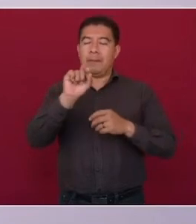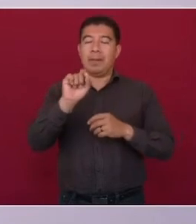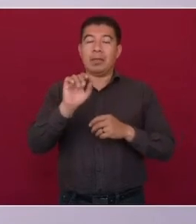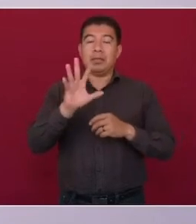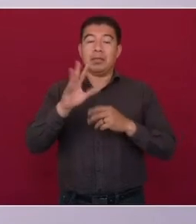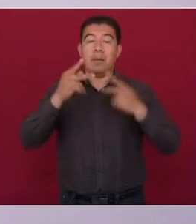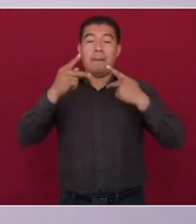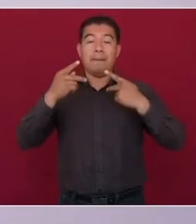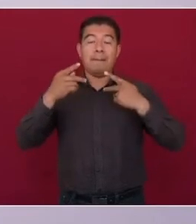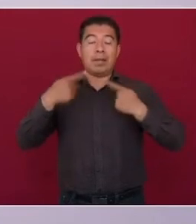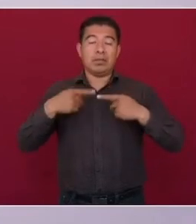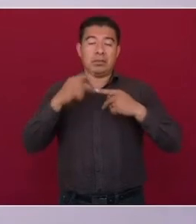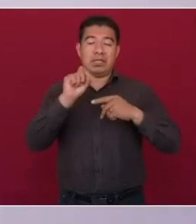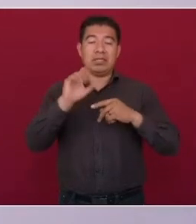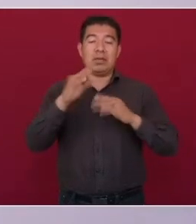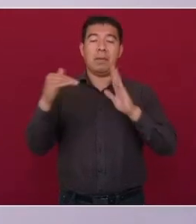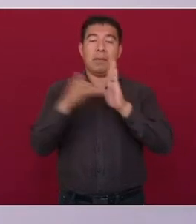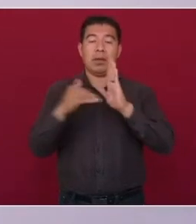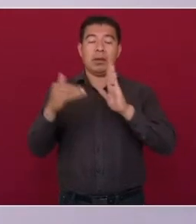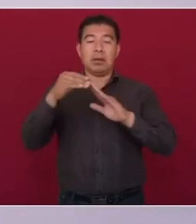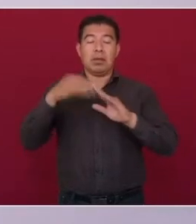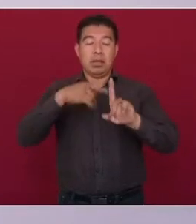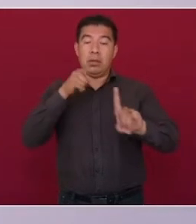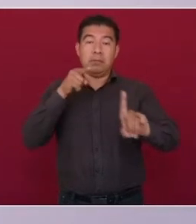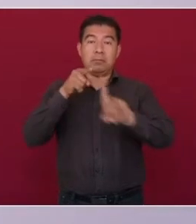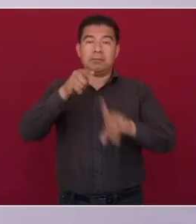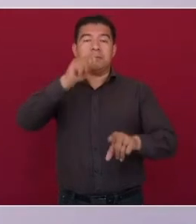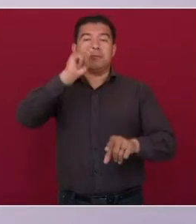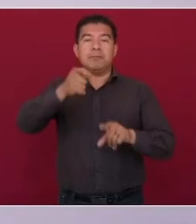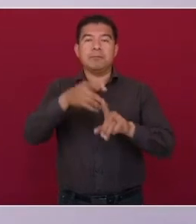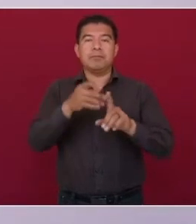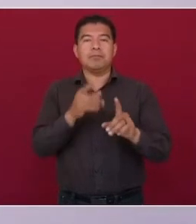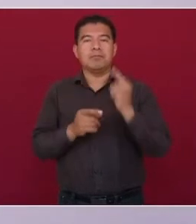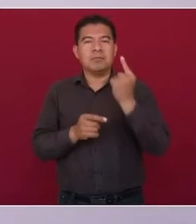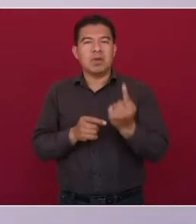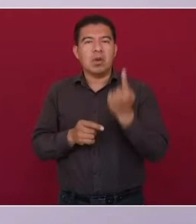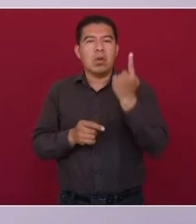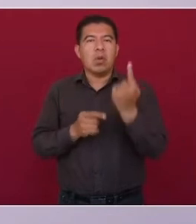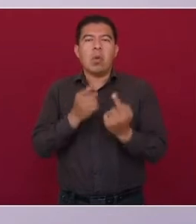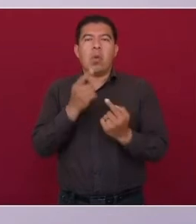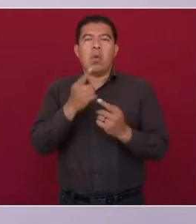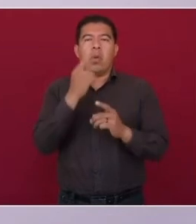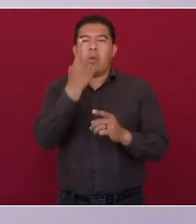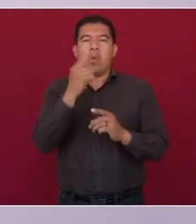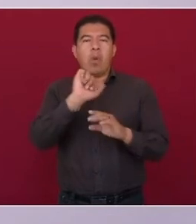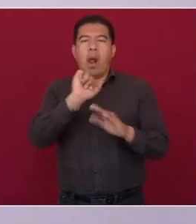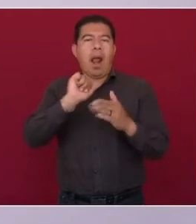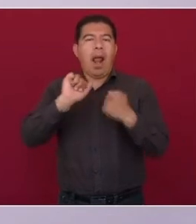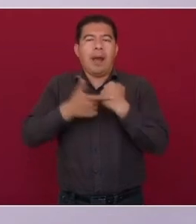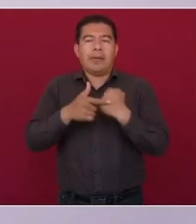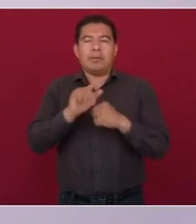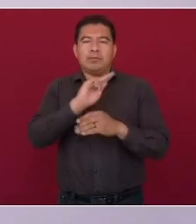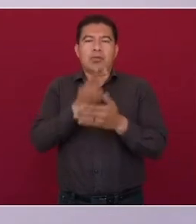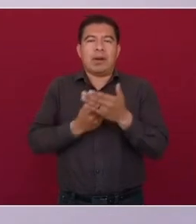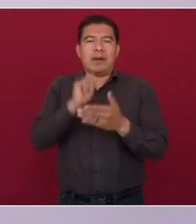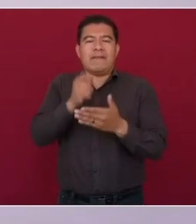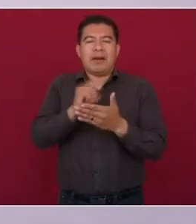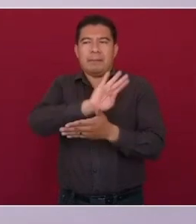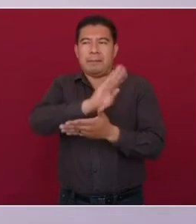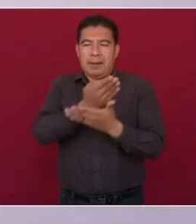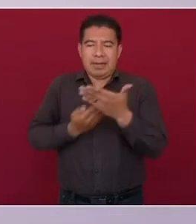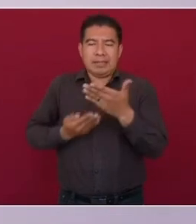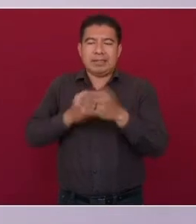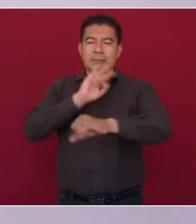de familias que reciben de manera directa al menos uno de los programas para el bienestar que se